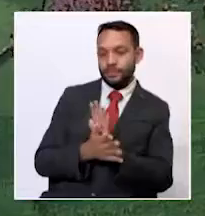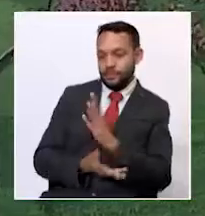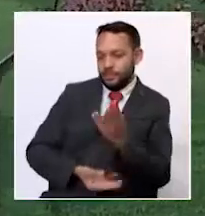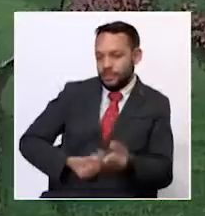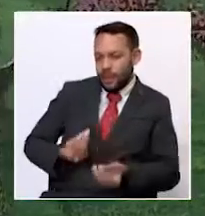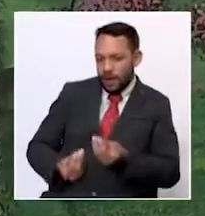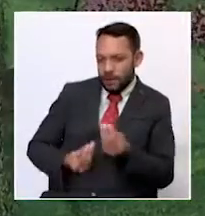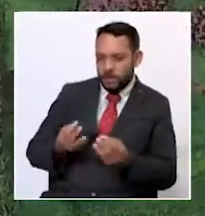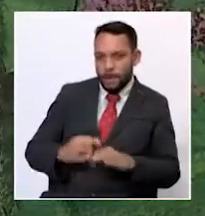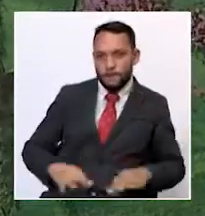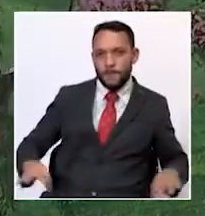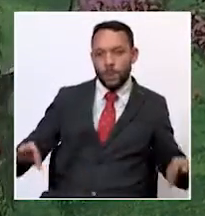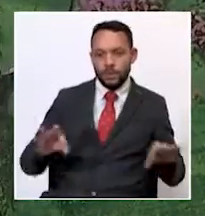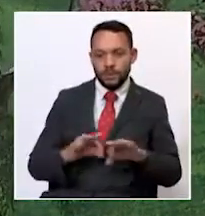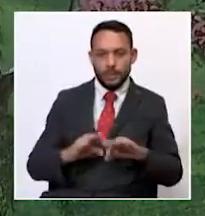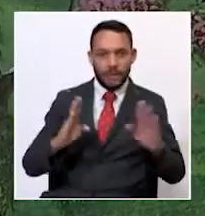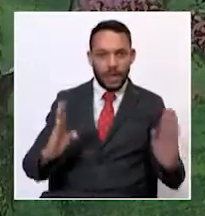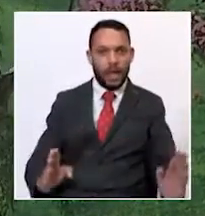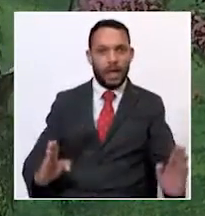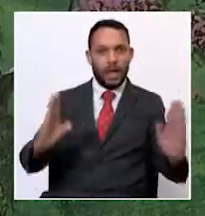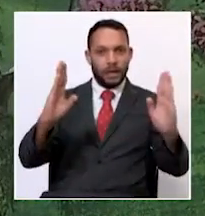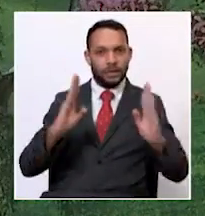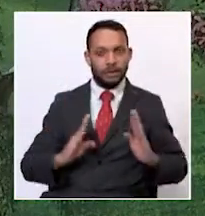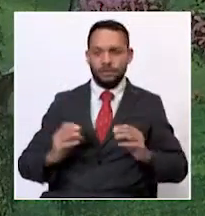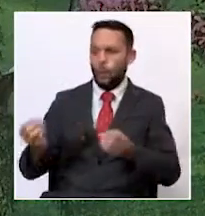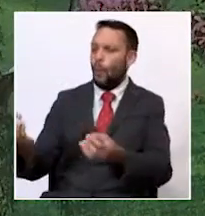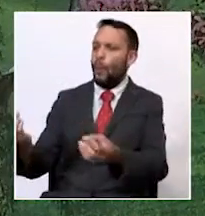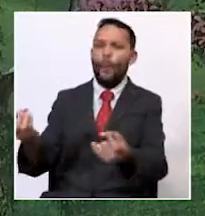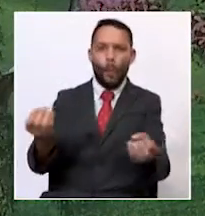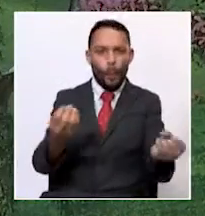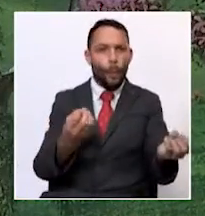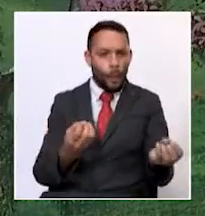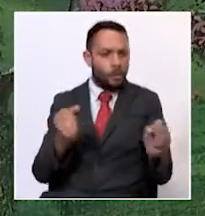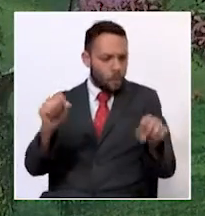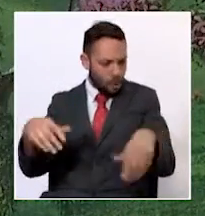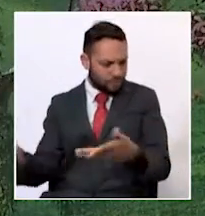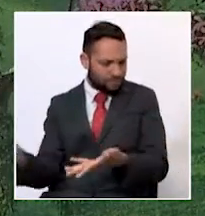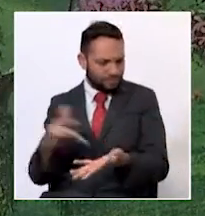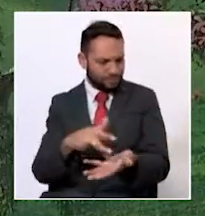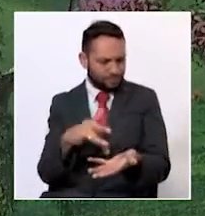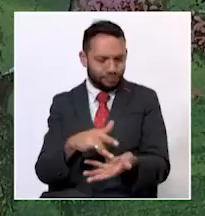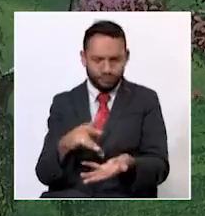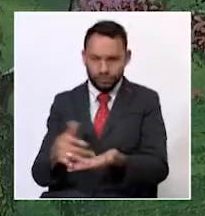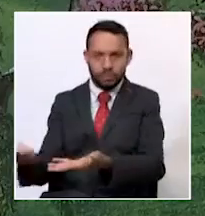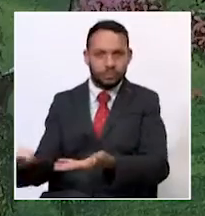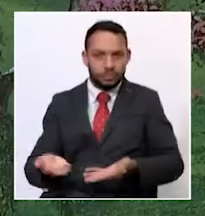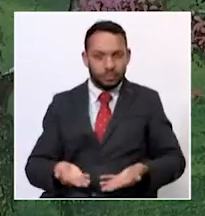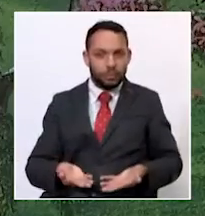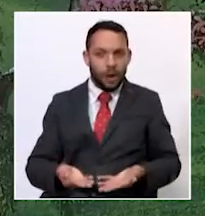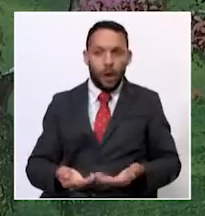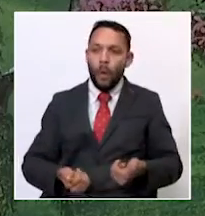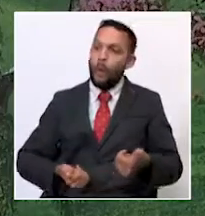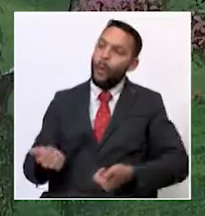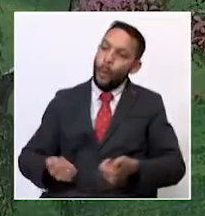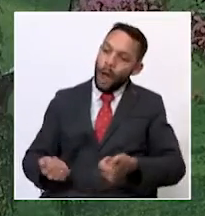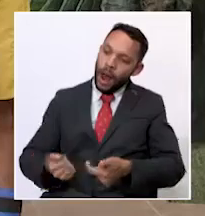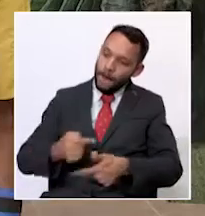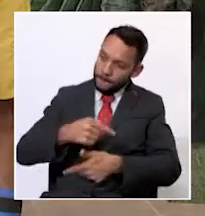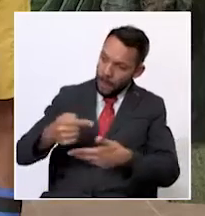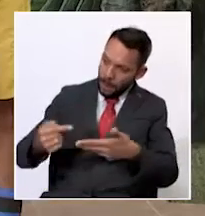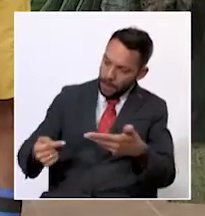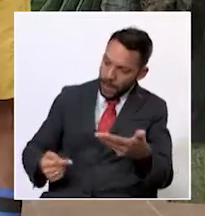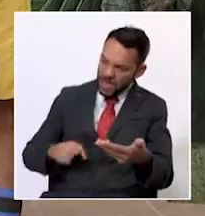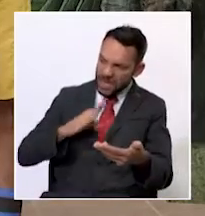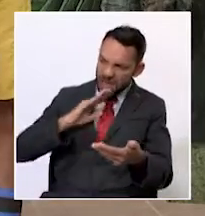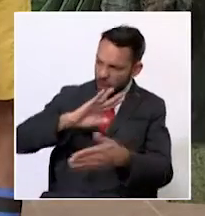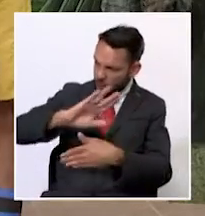esto lo podemos hacer en una gran cantidad de pacientes, porque muchos, doctor Diego, se preguntarán, ¿y uno a qué tipo de persona le hace esto? ¿Esto es para qué?